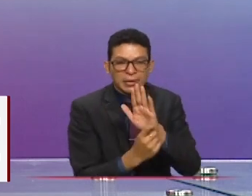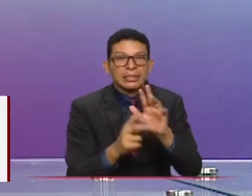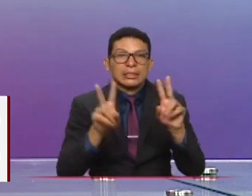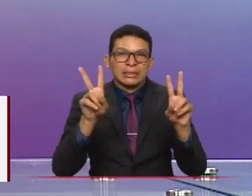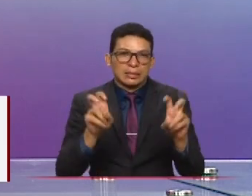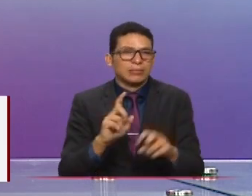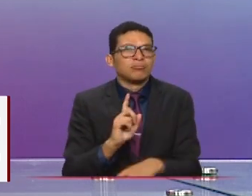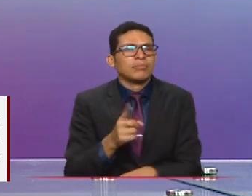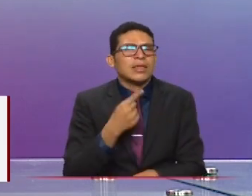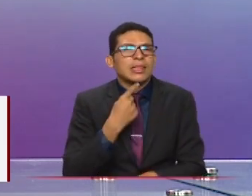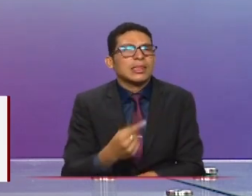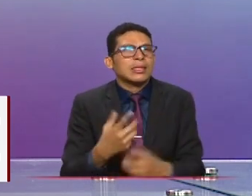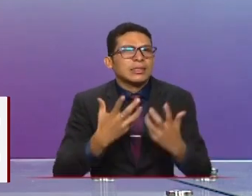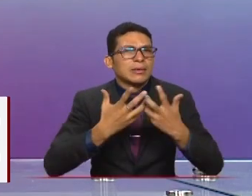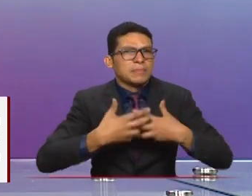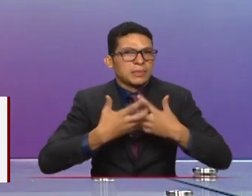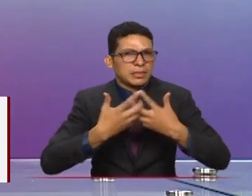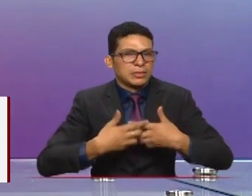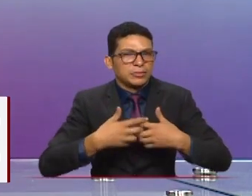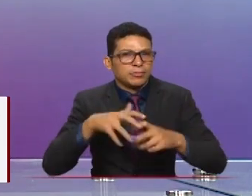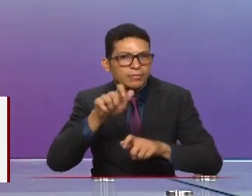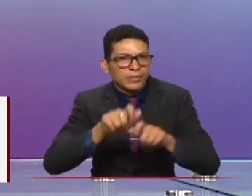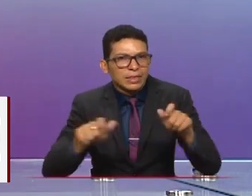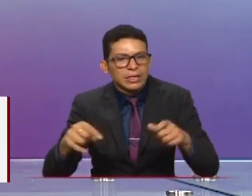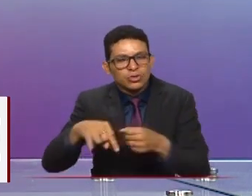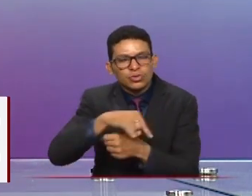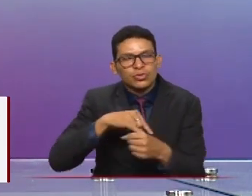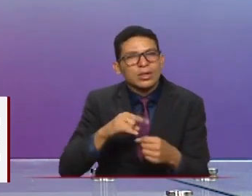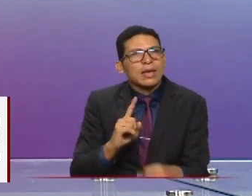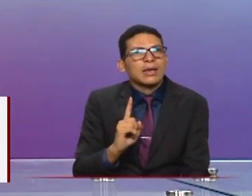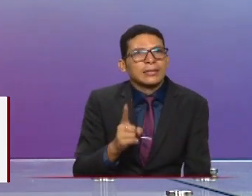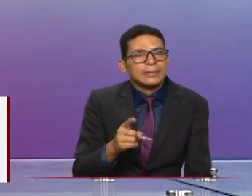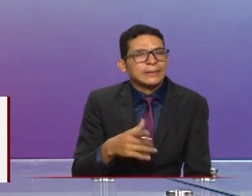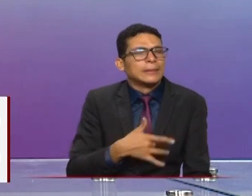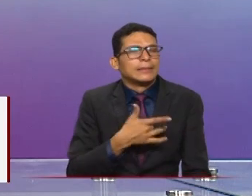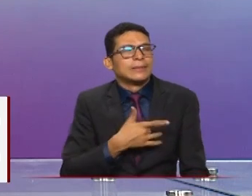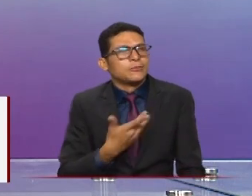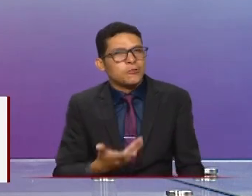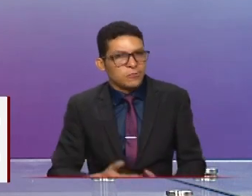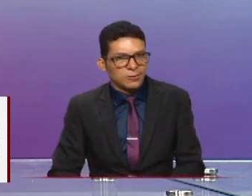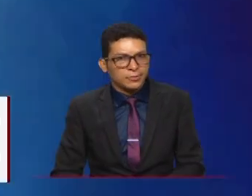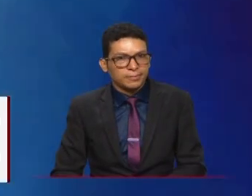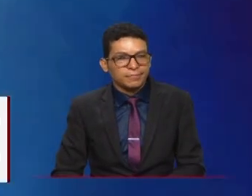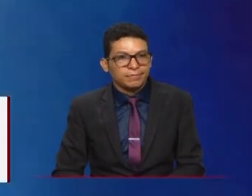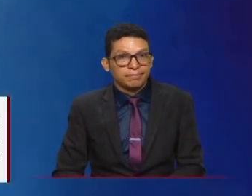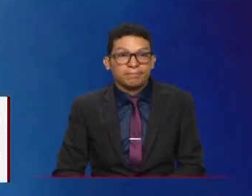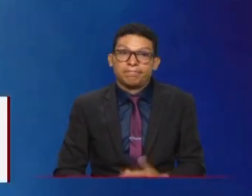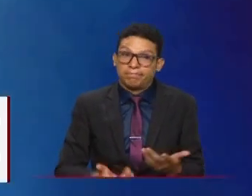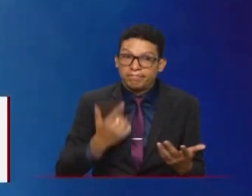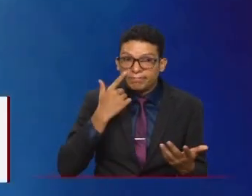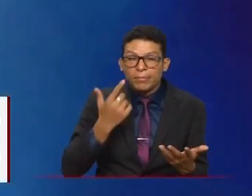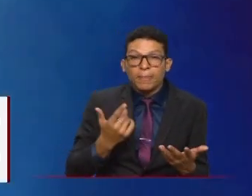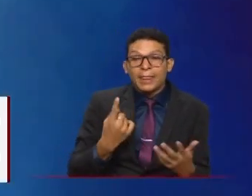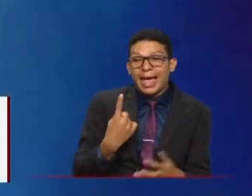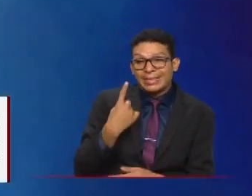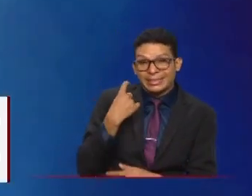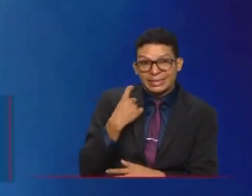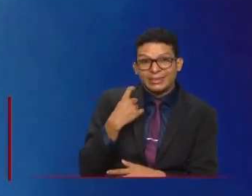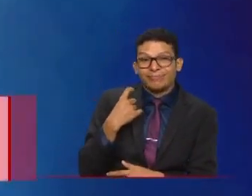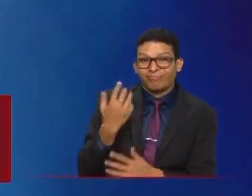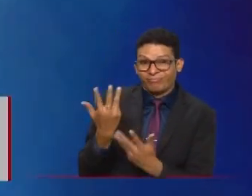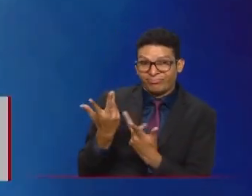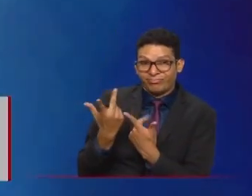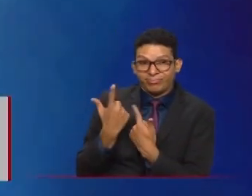puntualmente Qué dicen los empresarios de la zona qué sienten en este momento por toda esta situación no pues mire ayer nos enteramos que